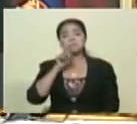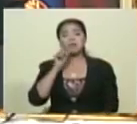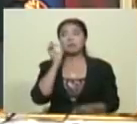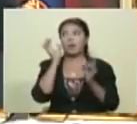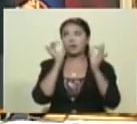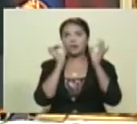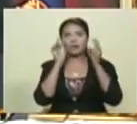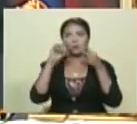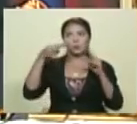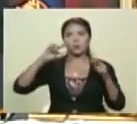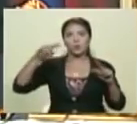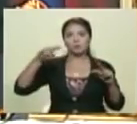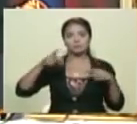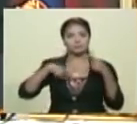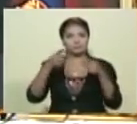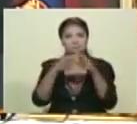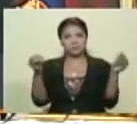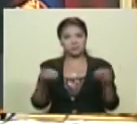tapan, después tapan todo.